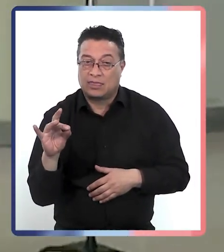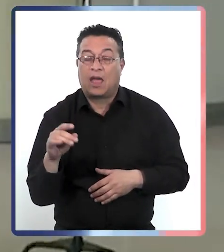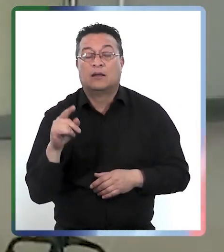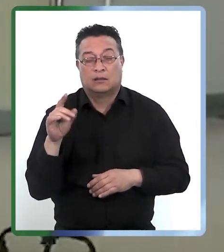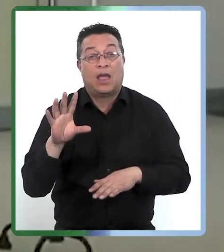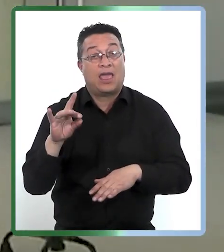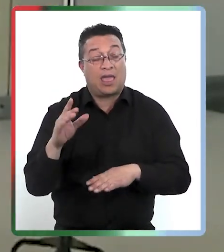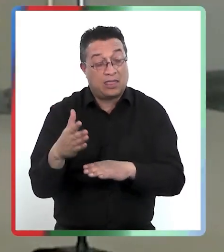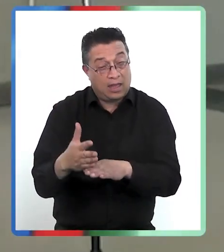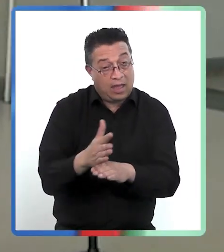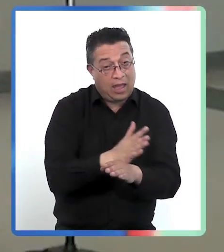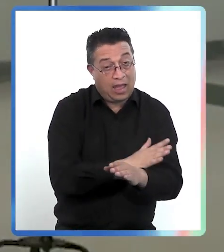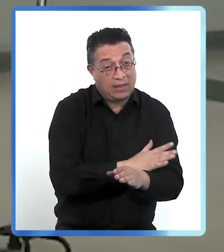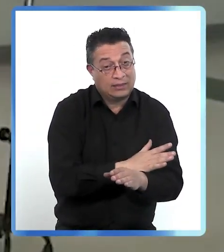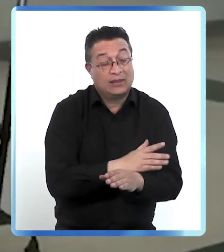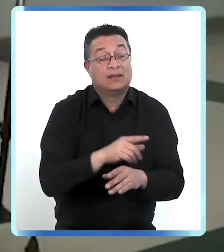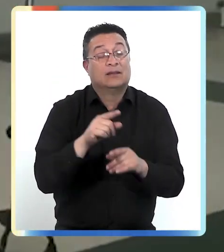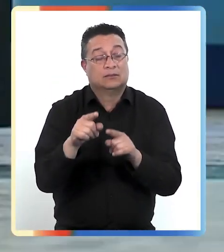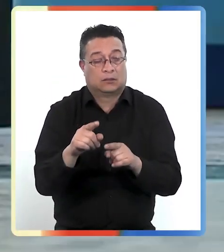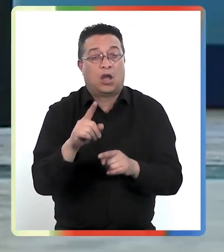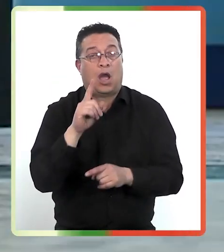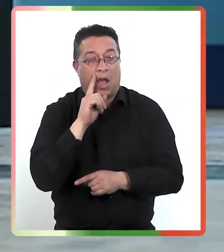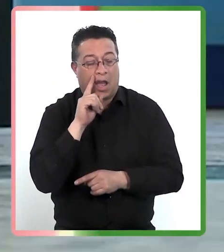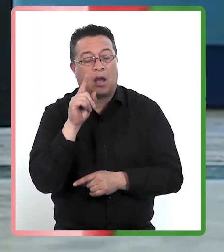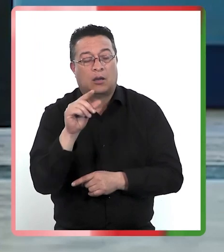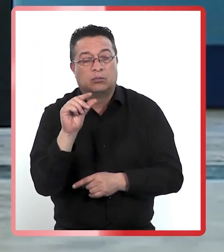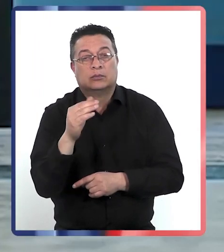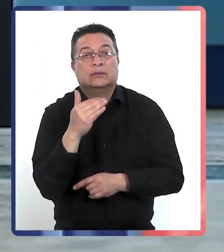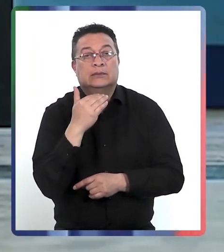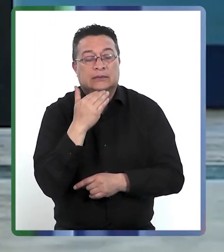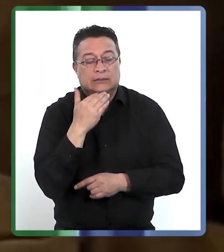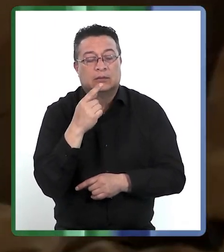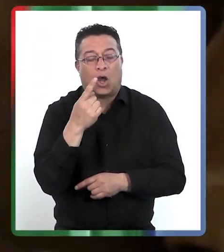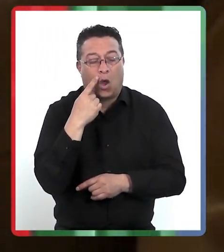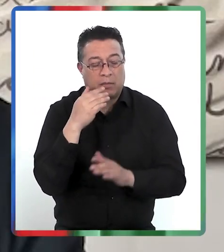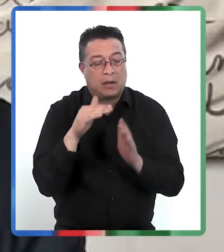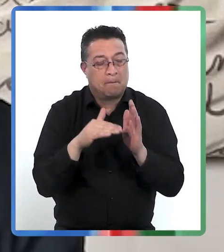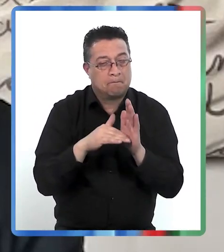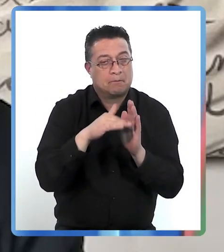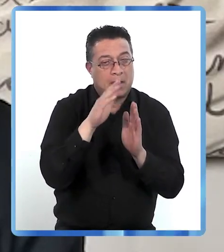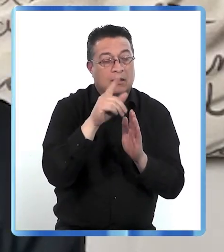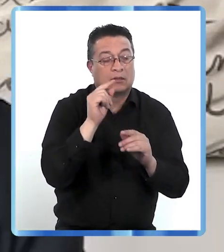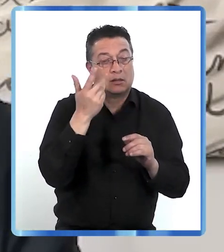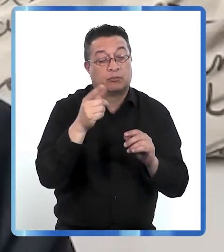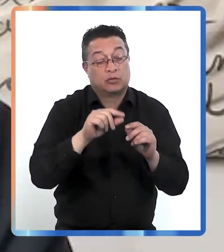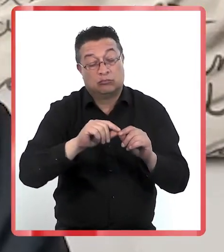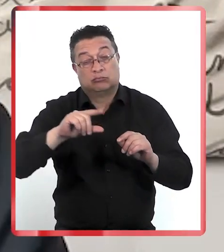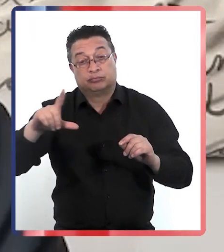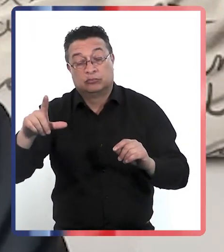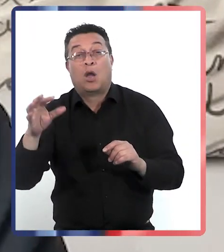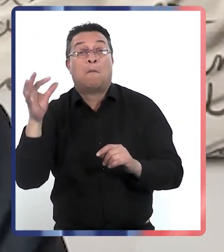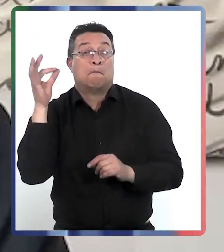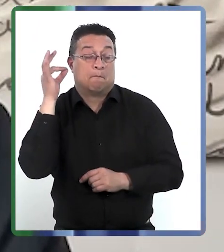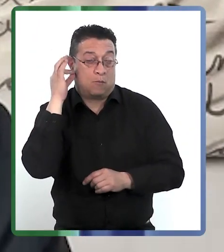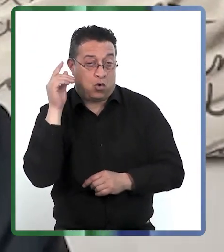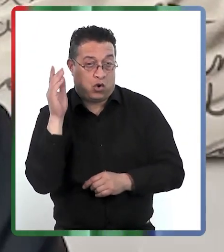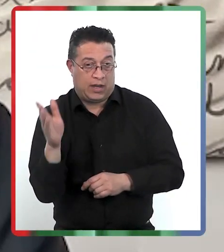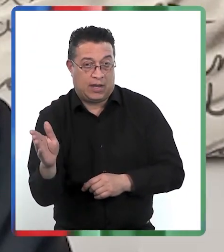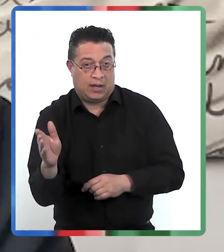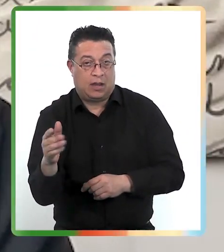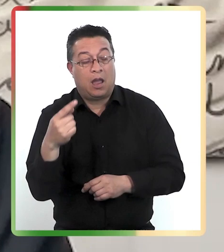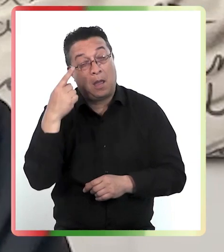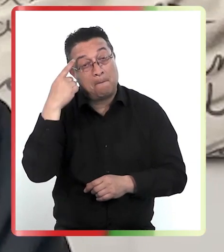¿ya? En edad más bien temprana, hay un leve aumento en prevalencia en hombres, después hay un aumento en prevalencia en